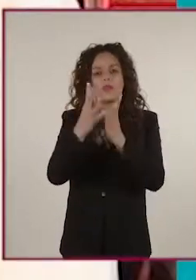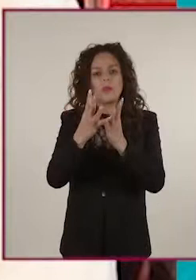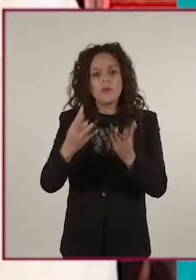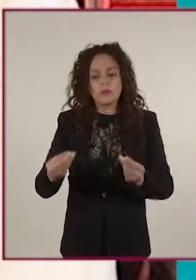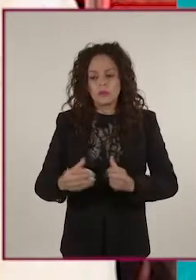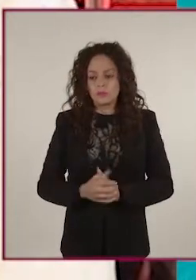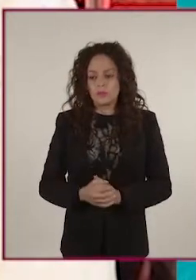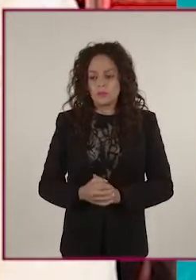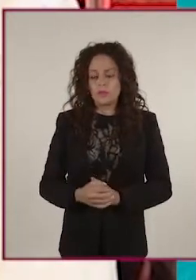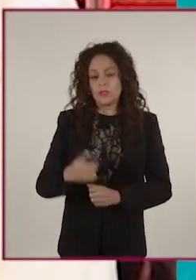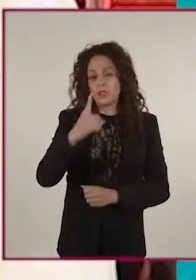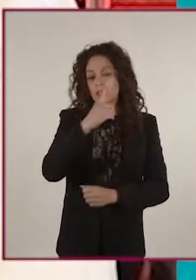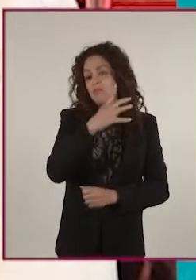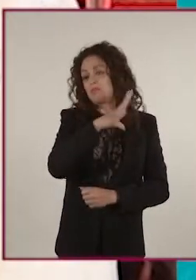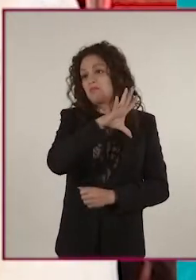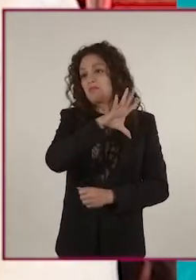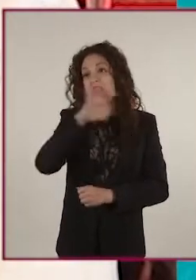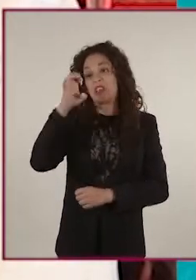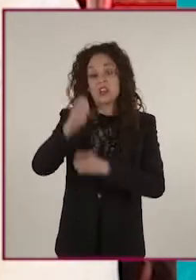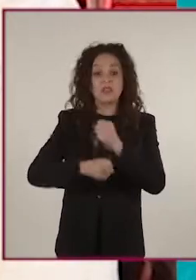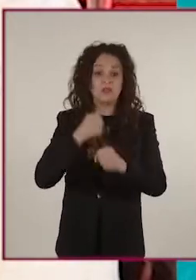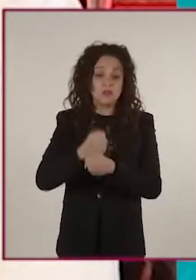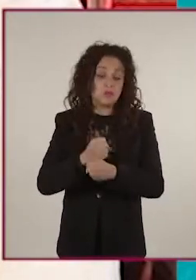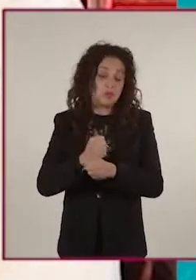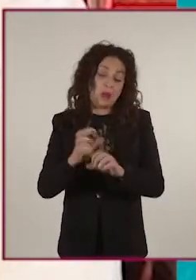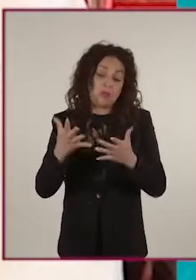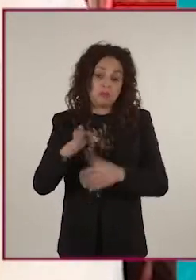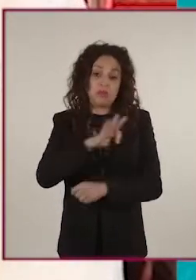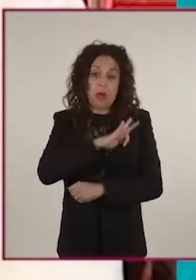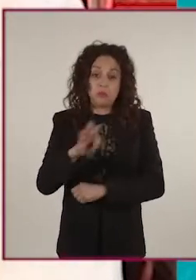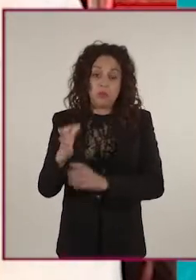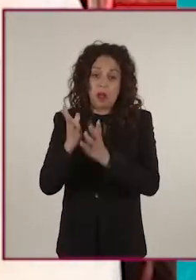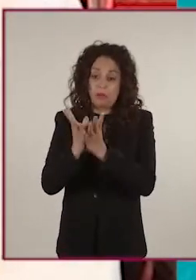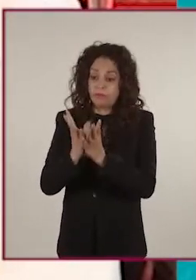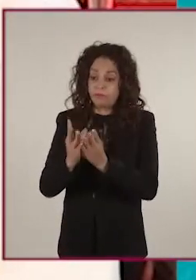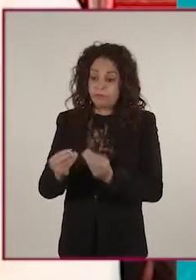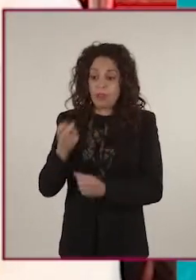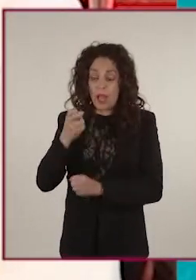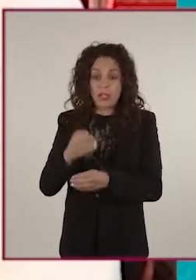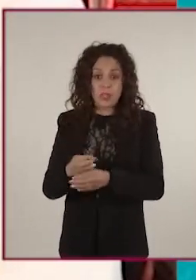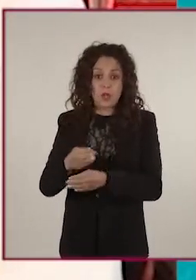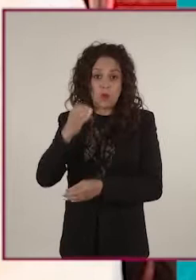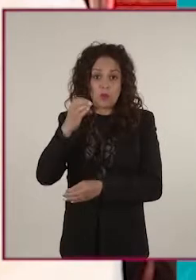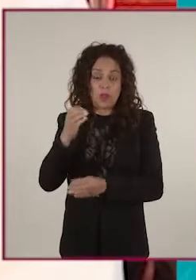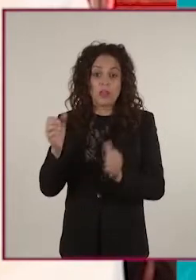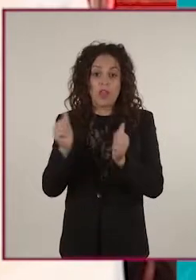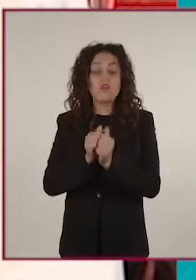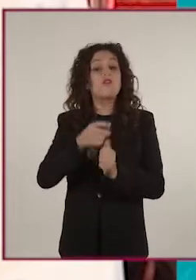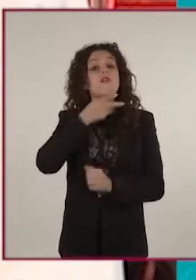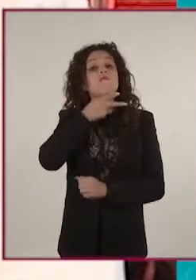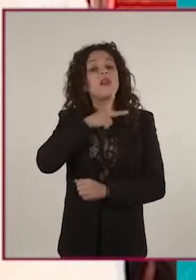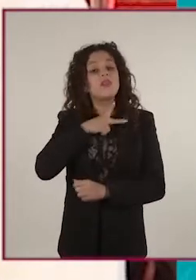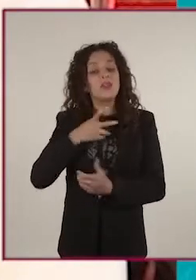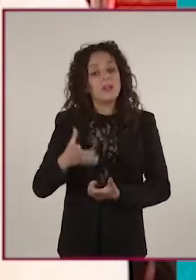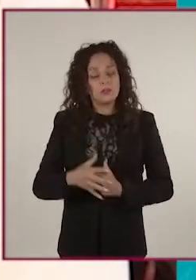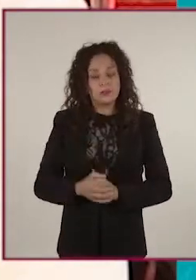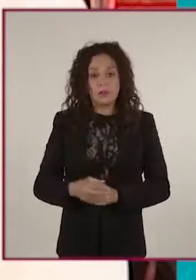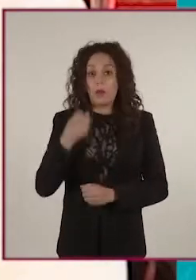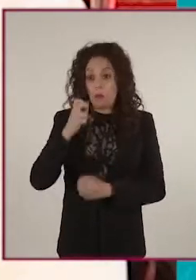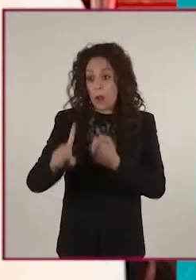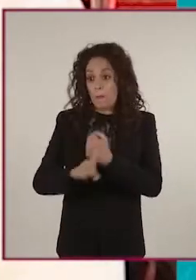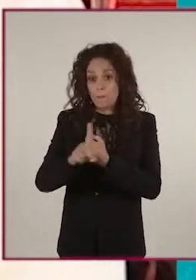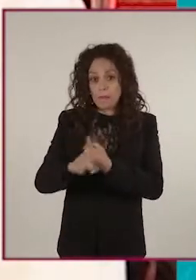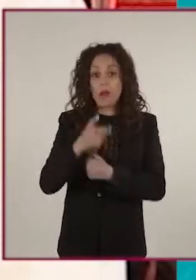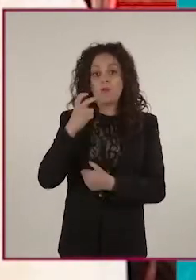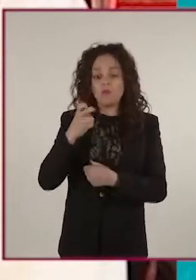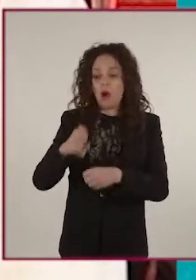de cientos de años, ¿no? 500 años puede tardar en degradarse una botella de esas, lo cual representa un problema. Por eso se acumulan